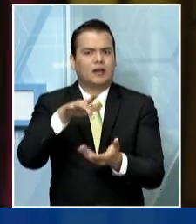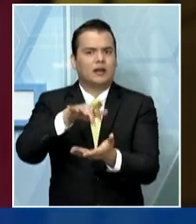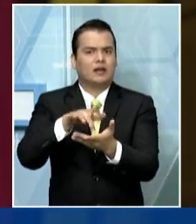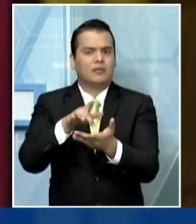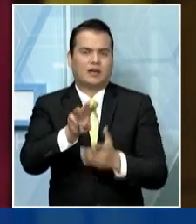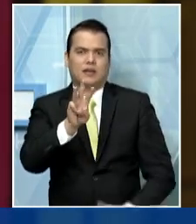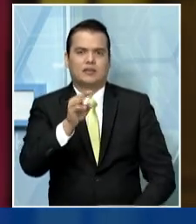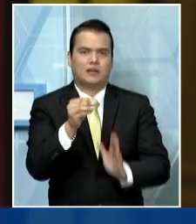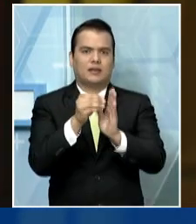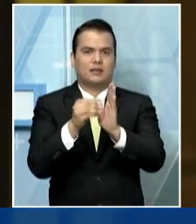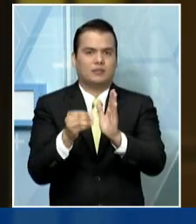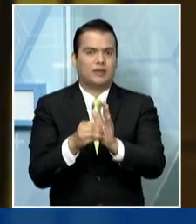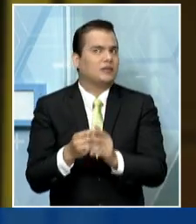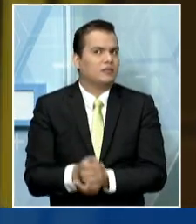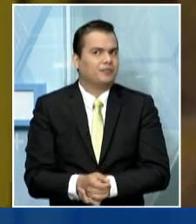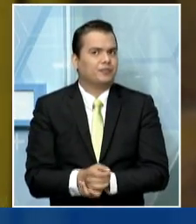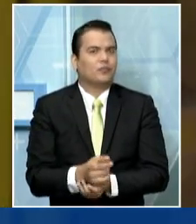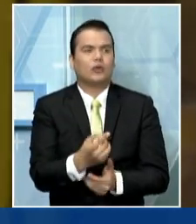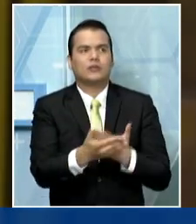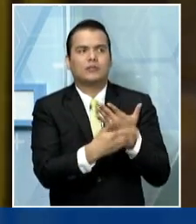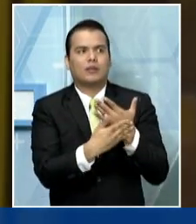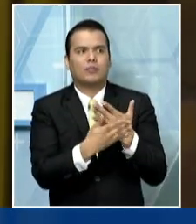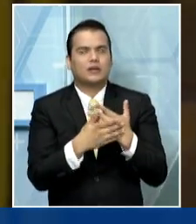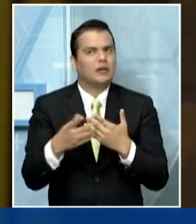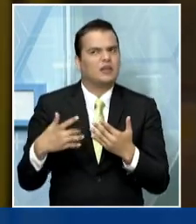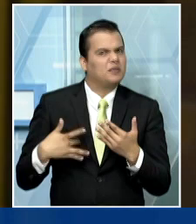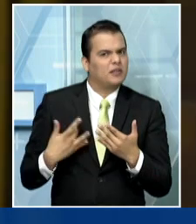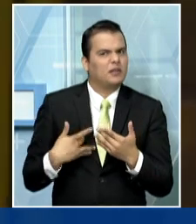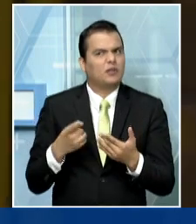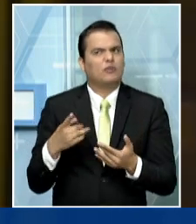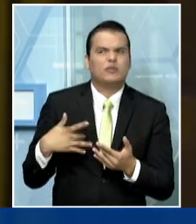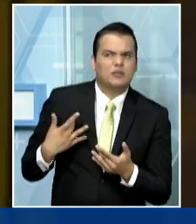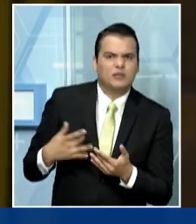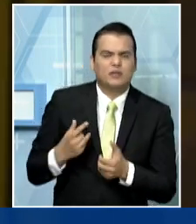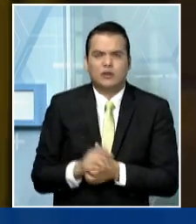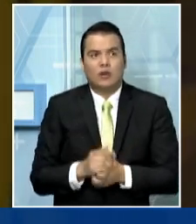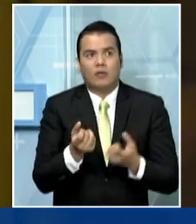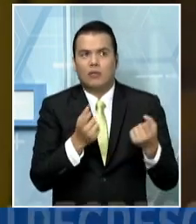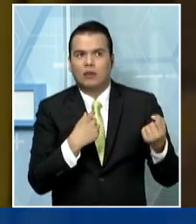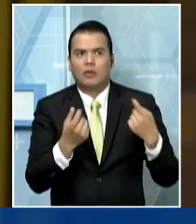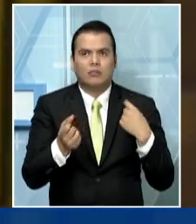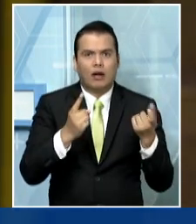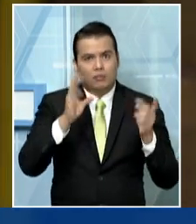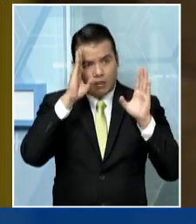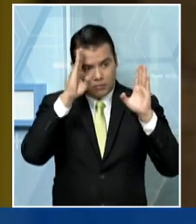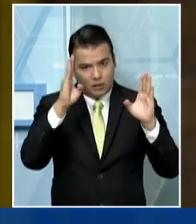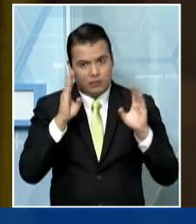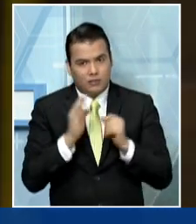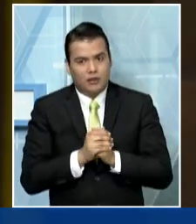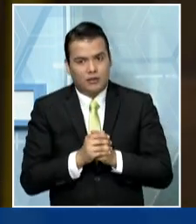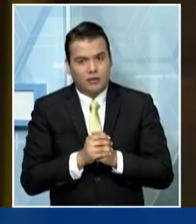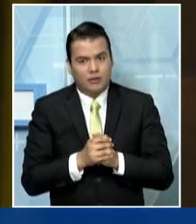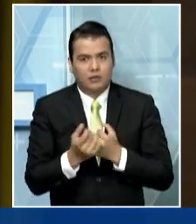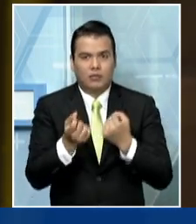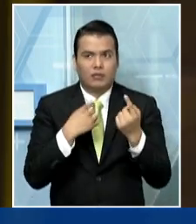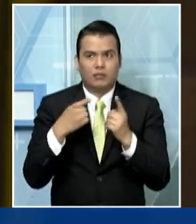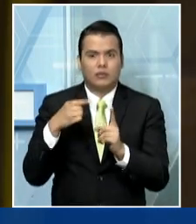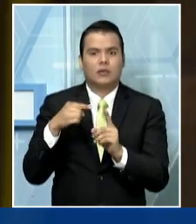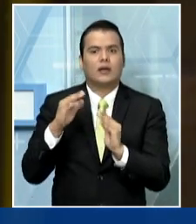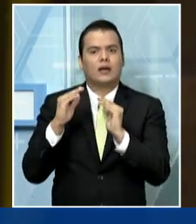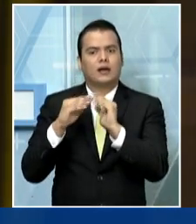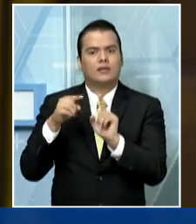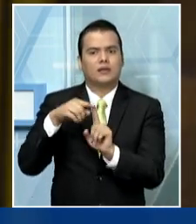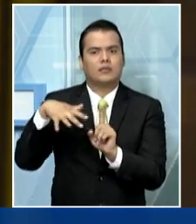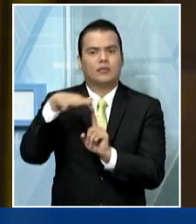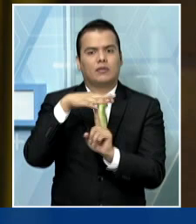está? ¿Cómo se siente su niño? ¿Cómo se siente usted? ¿Cuál es el entorno que ustedes manejan en su casa? Y eso,